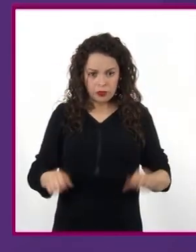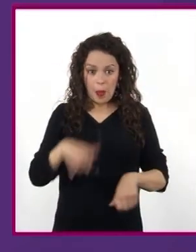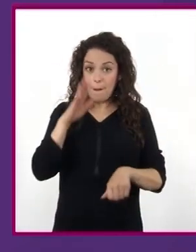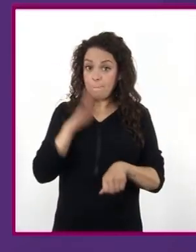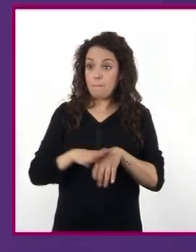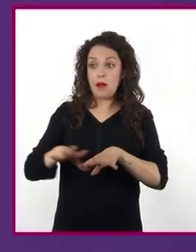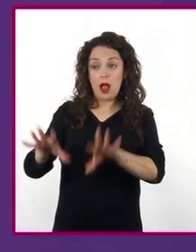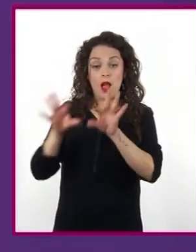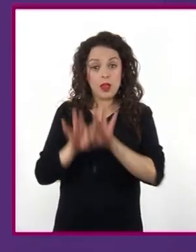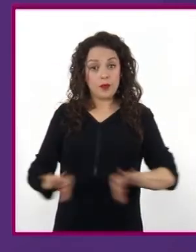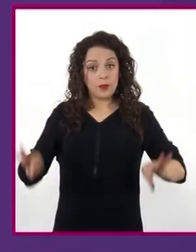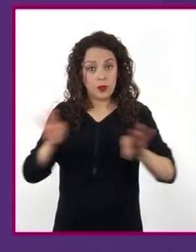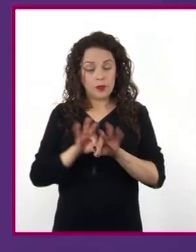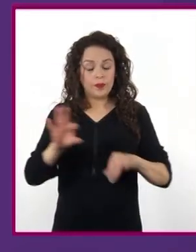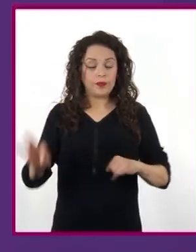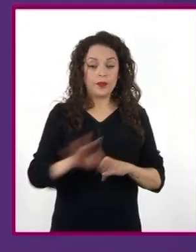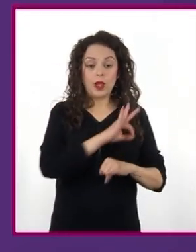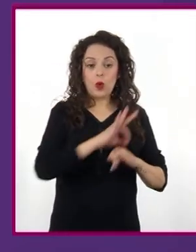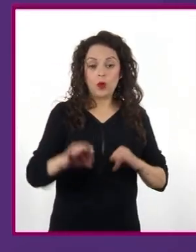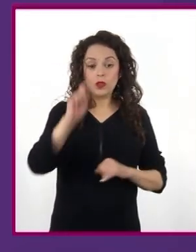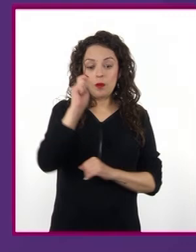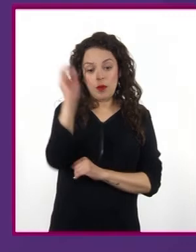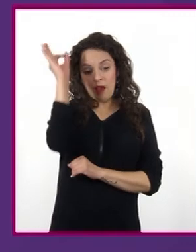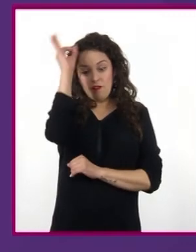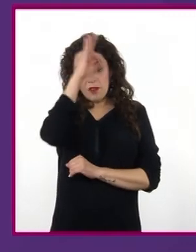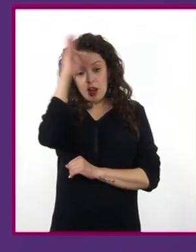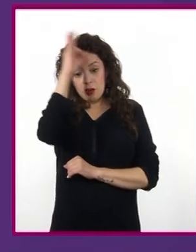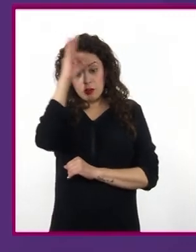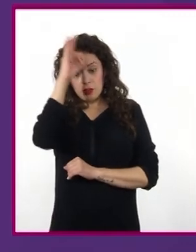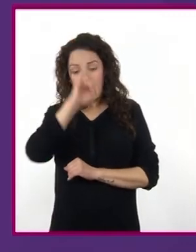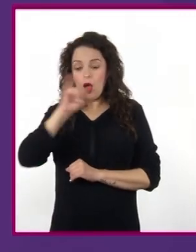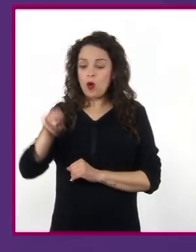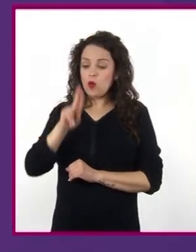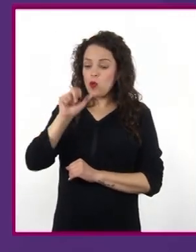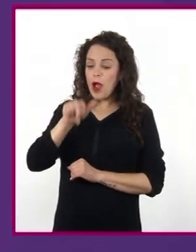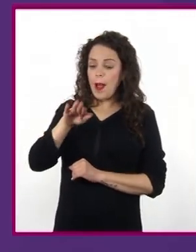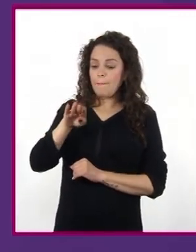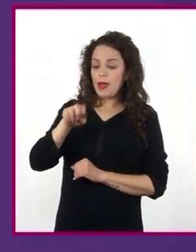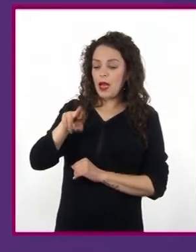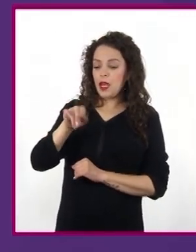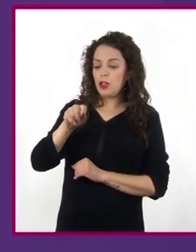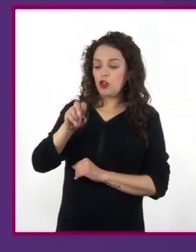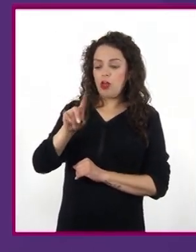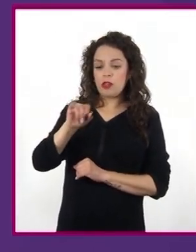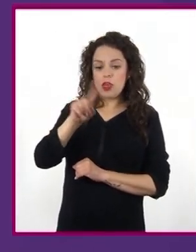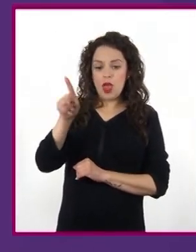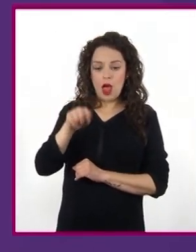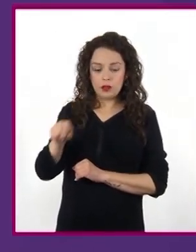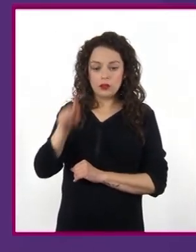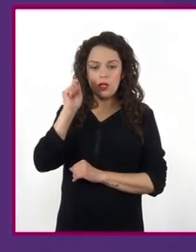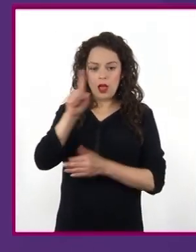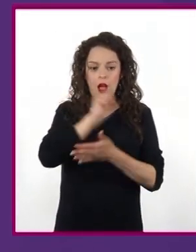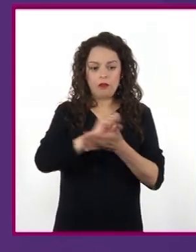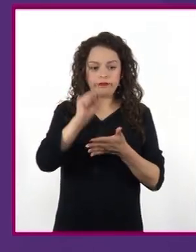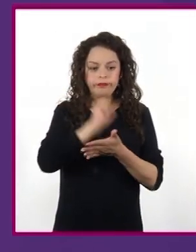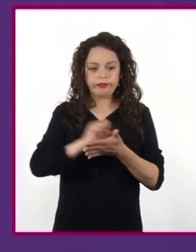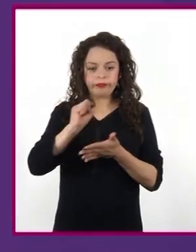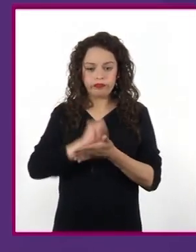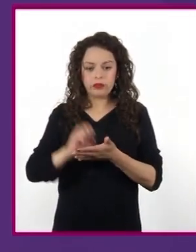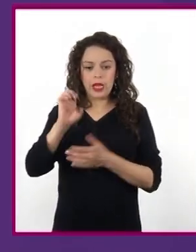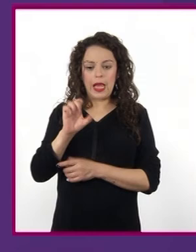último, en el campo de la filosofía destacó Juan Benito Díaz de Gamarra, quien con su obra Elementa